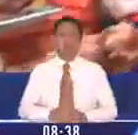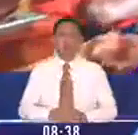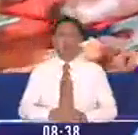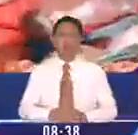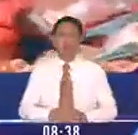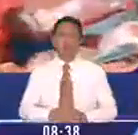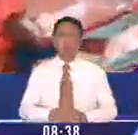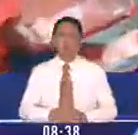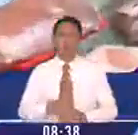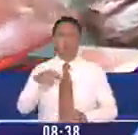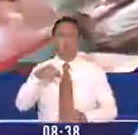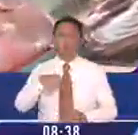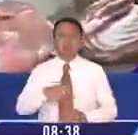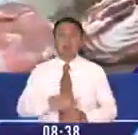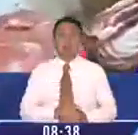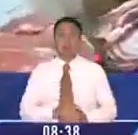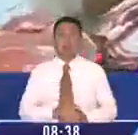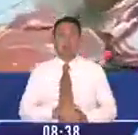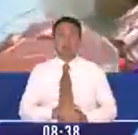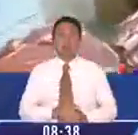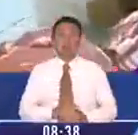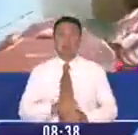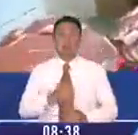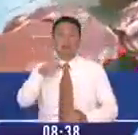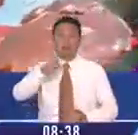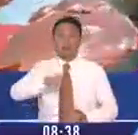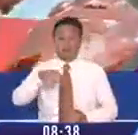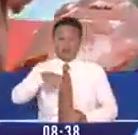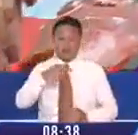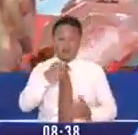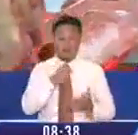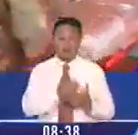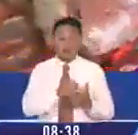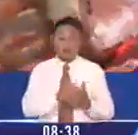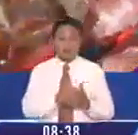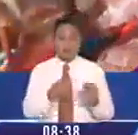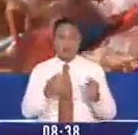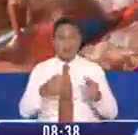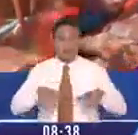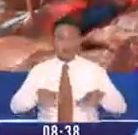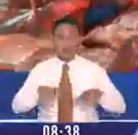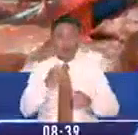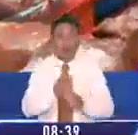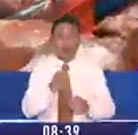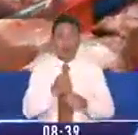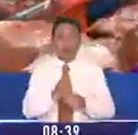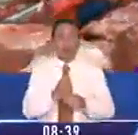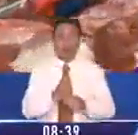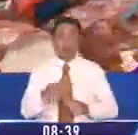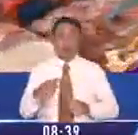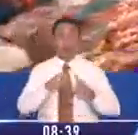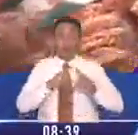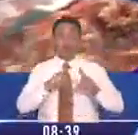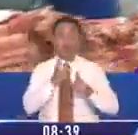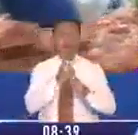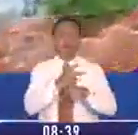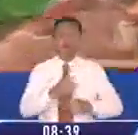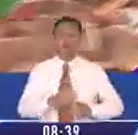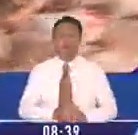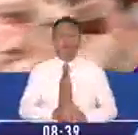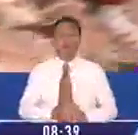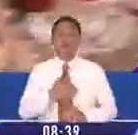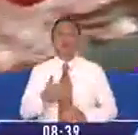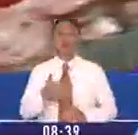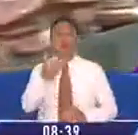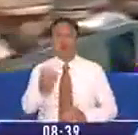Están aquí muy apuraditos porque pues los usuarios vienen muy temprano a poder adquirir los diferentes productos. Vecino, ¿cómo le va? Muy